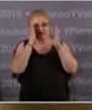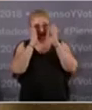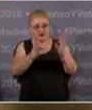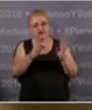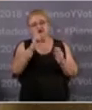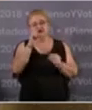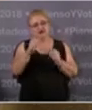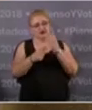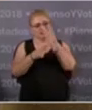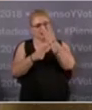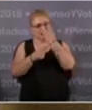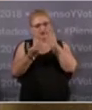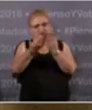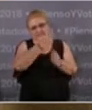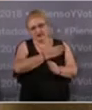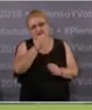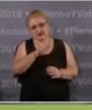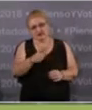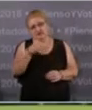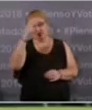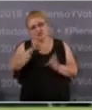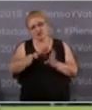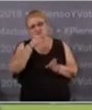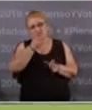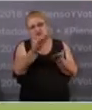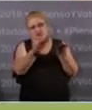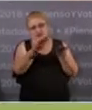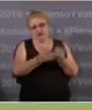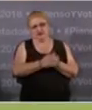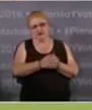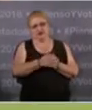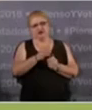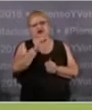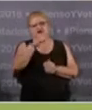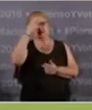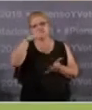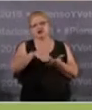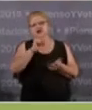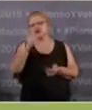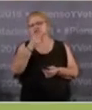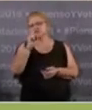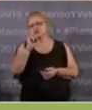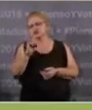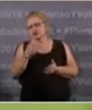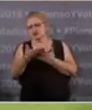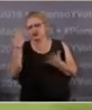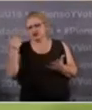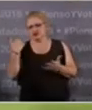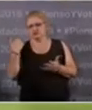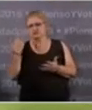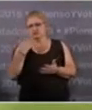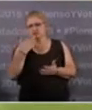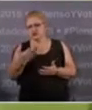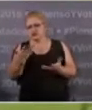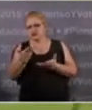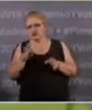del delito como lo plantea la plataforma? Yo creo que sí han funcionado algunos de los programas,